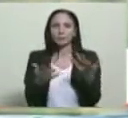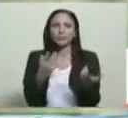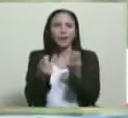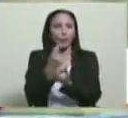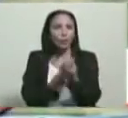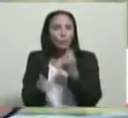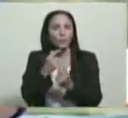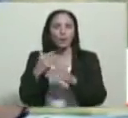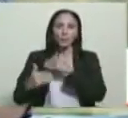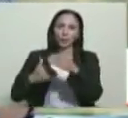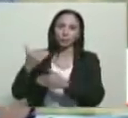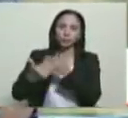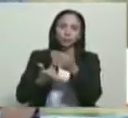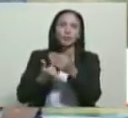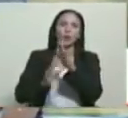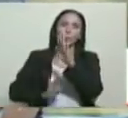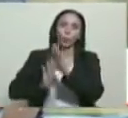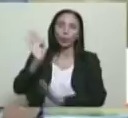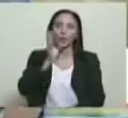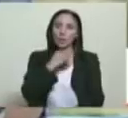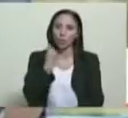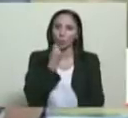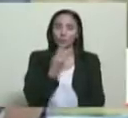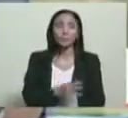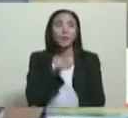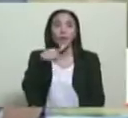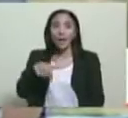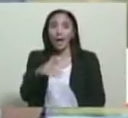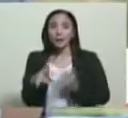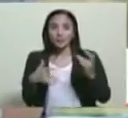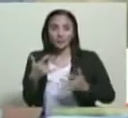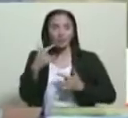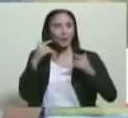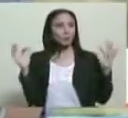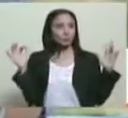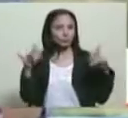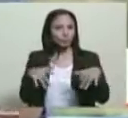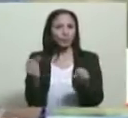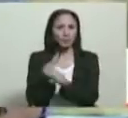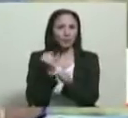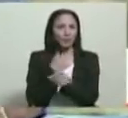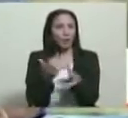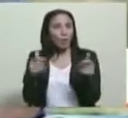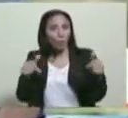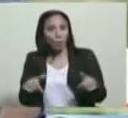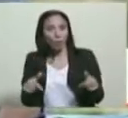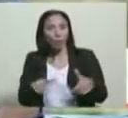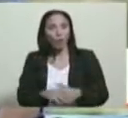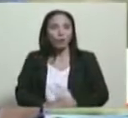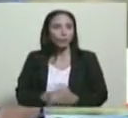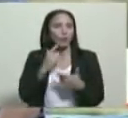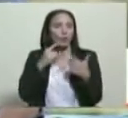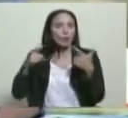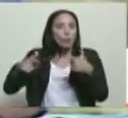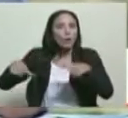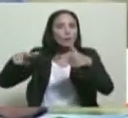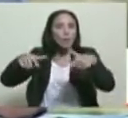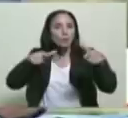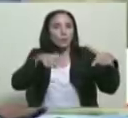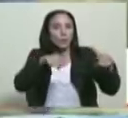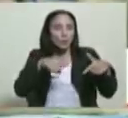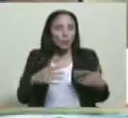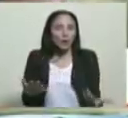para la juventud venezolana. Este acto, presidente, esta reunión de trabajo, la hemos concebido como un espacio